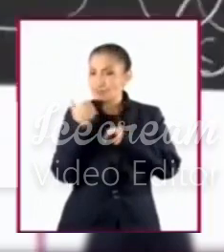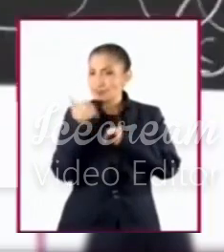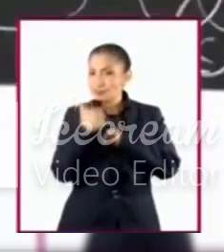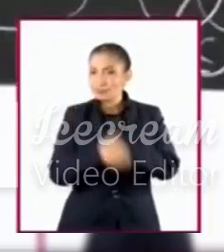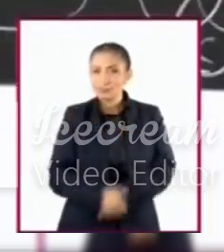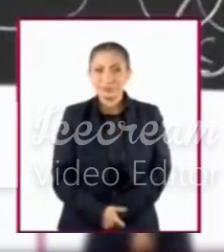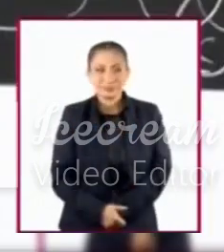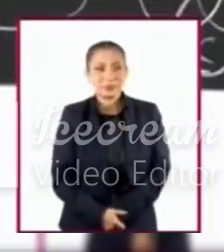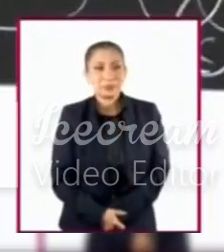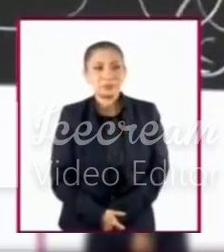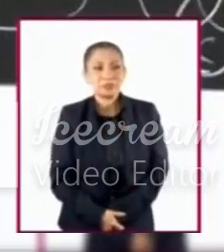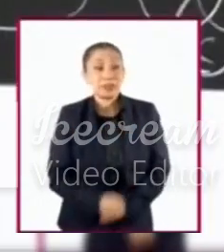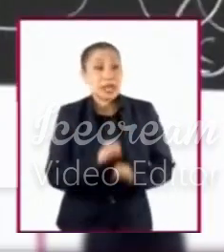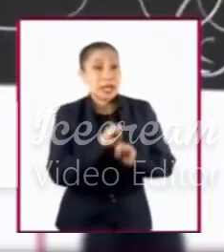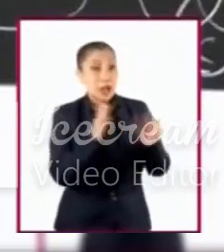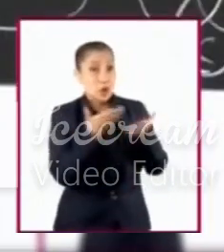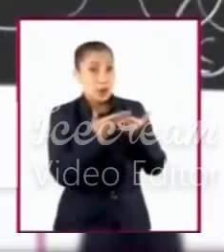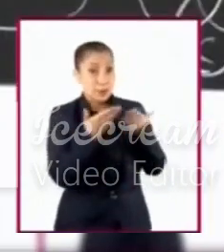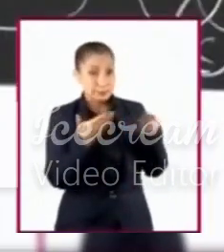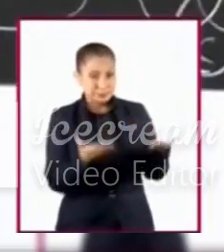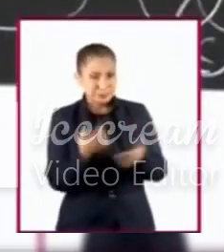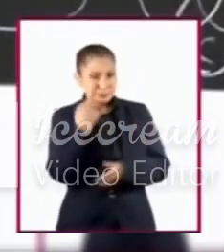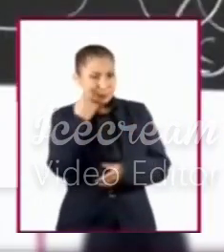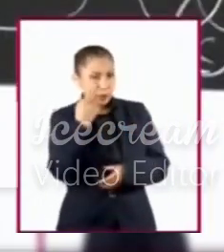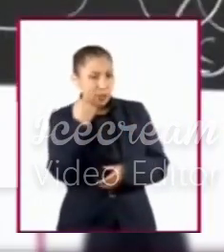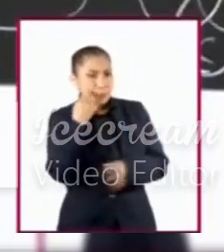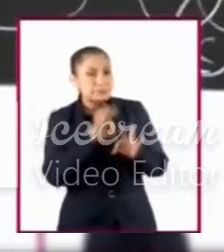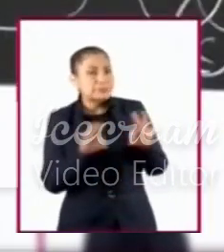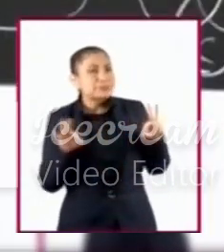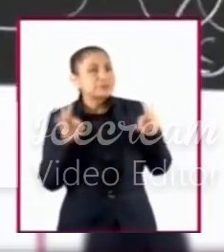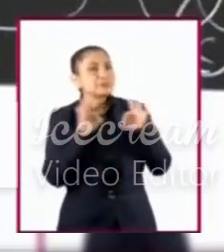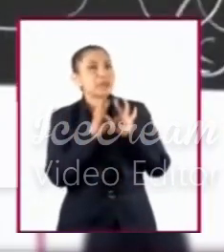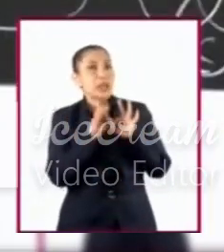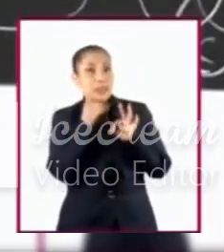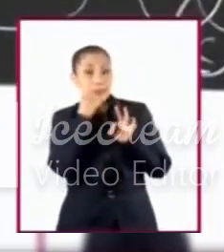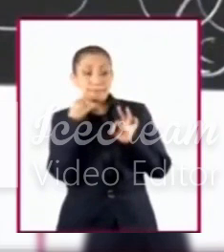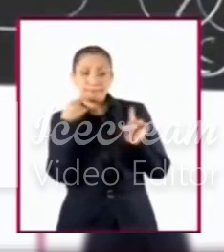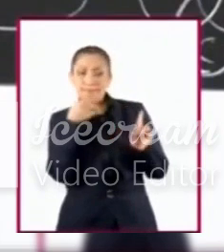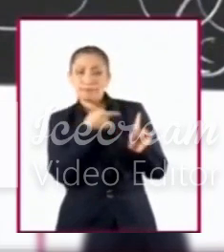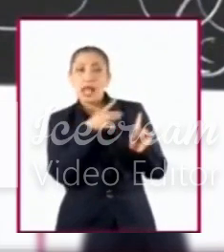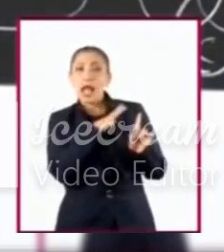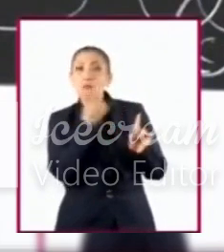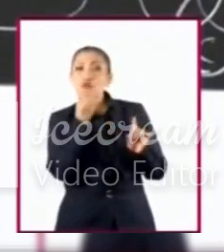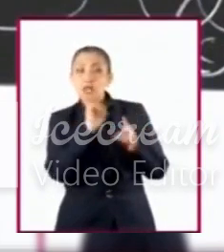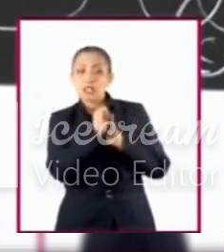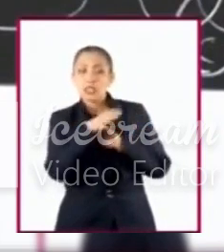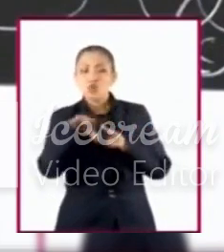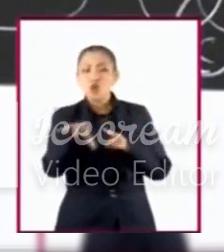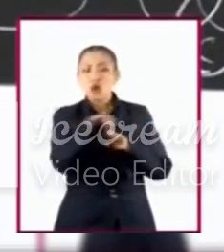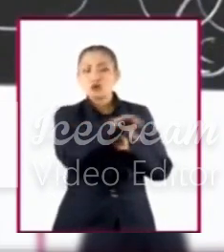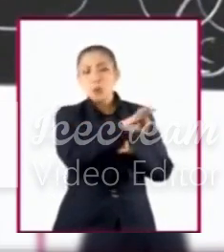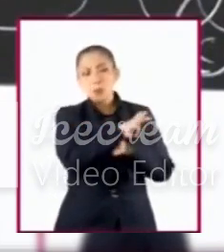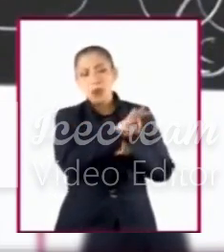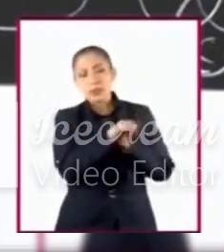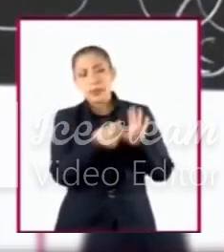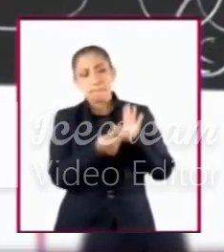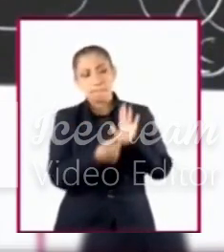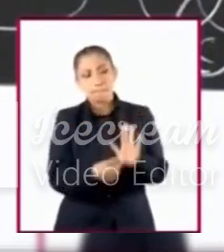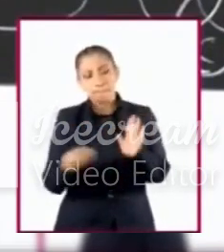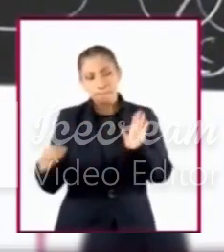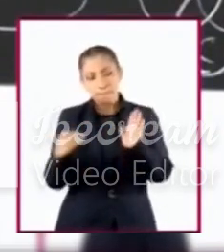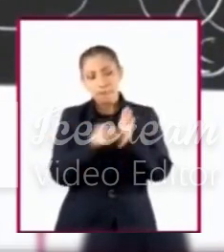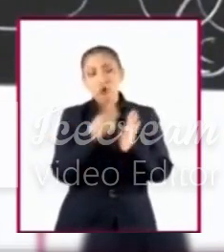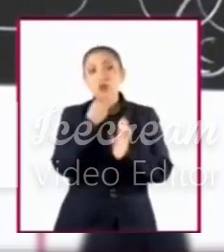ideal. Así es. Ahora bien, me parece importante enfatizar que hay muchas situaciones que se pueden